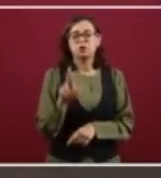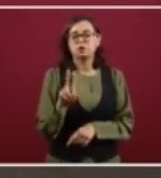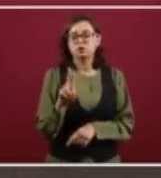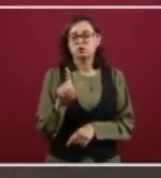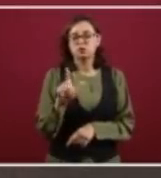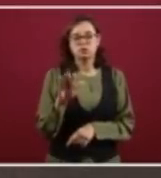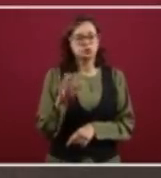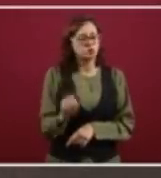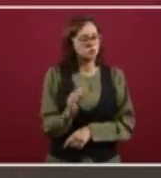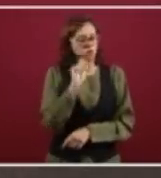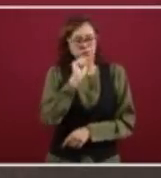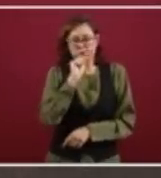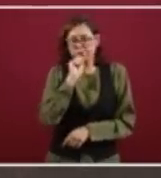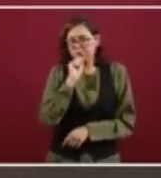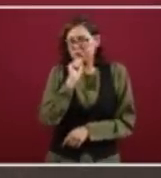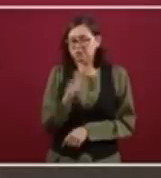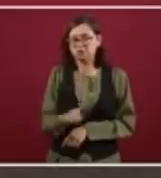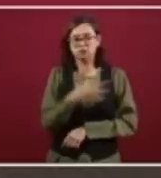familias.